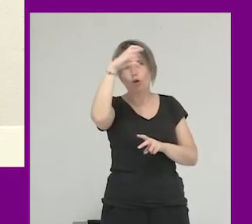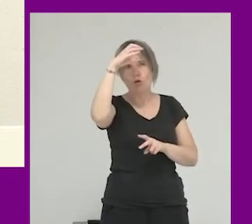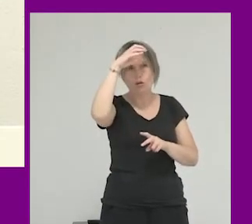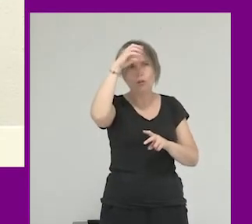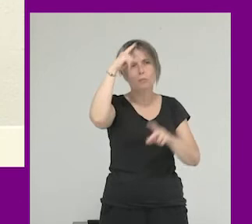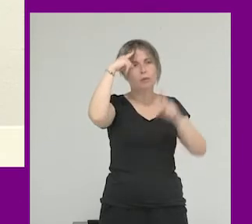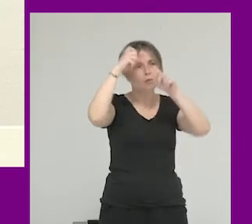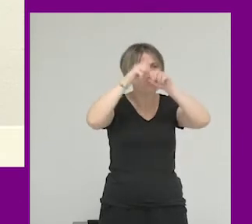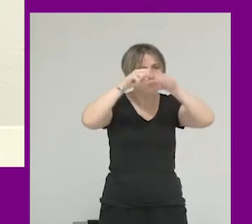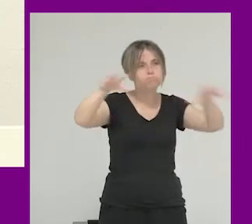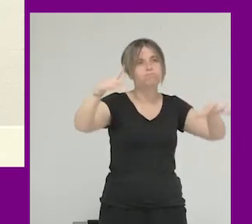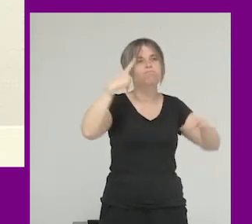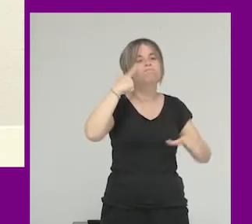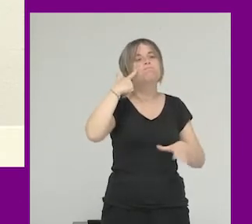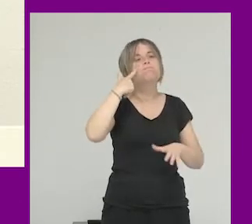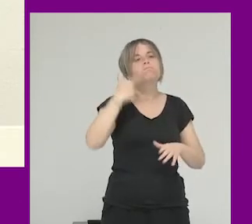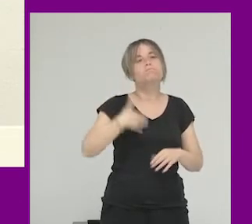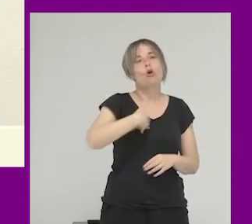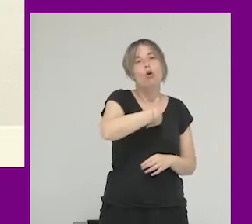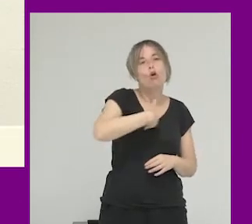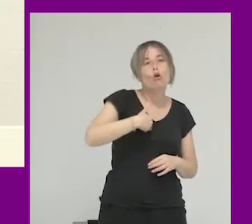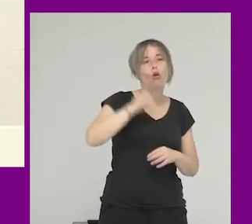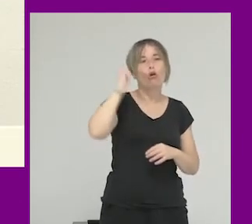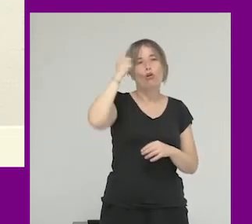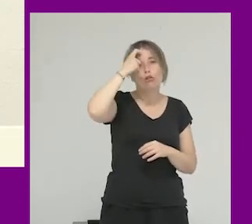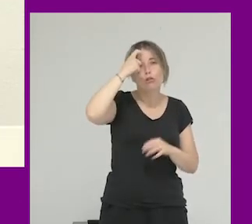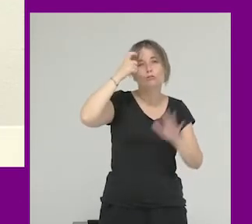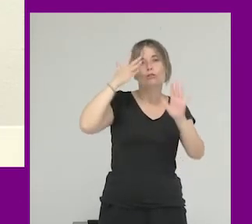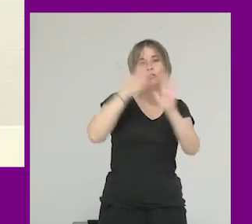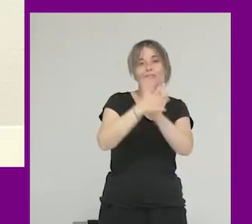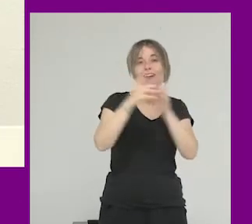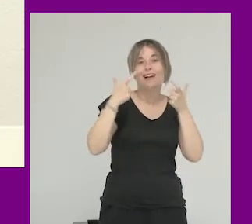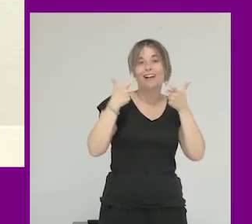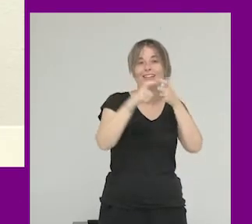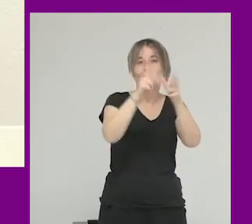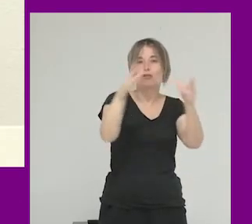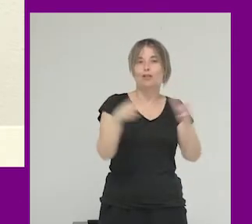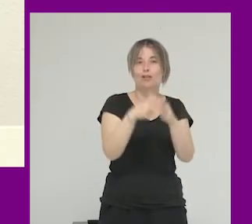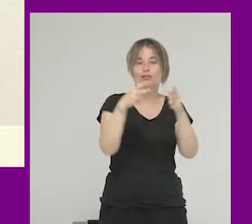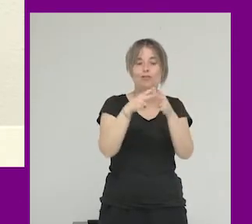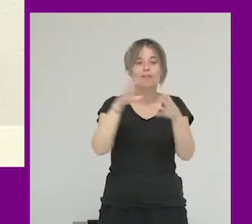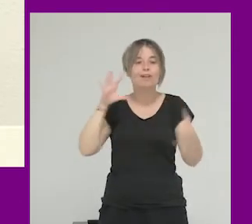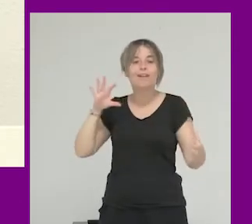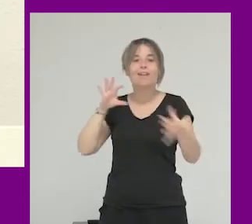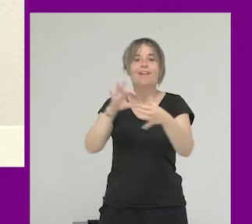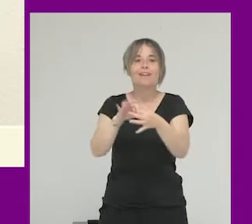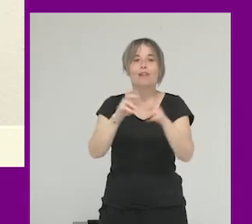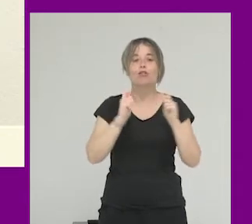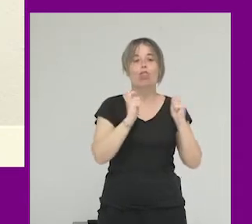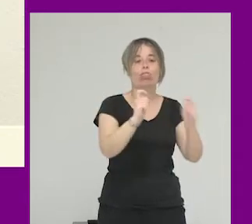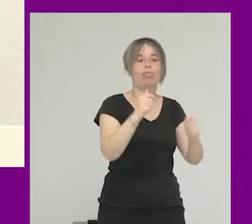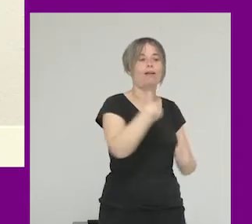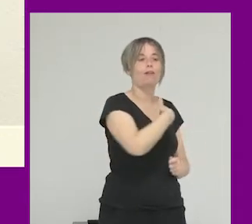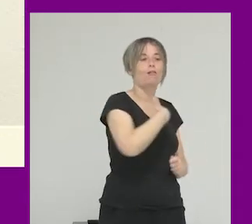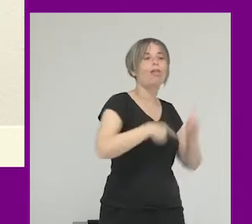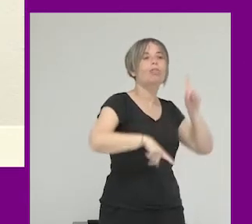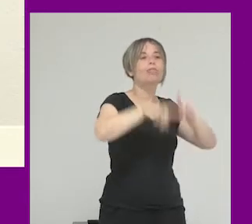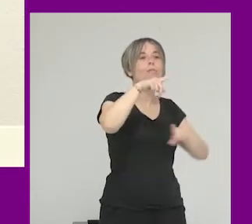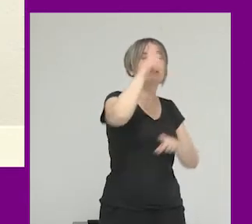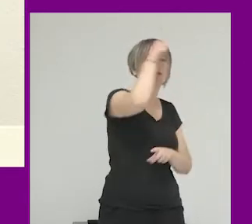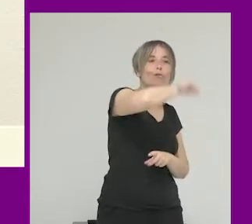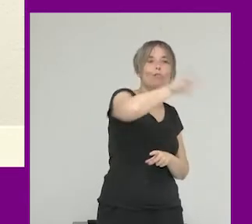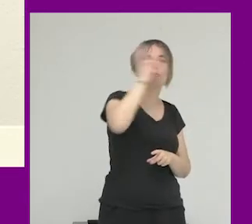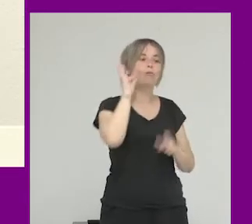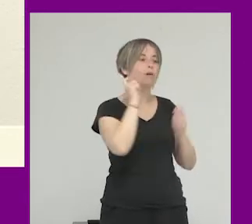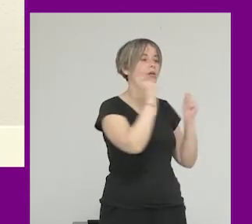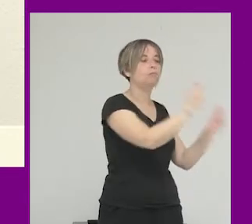se expande el concepto de género como una categoría que en lo social se corresponde con la asignación de papeles en función del sexo.